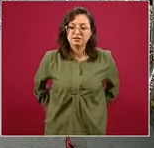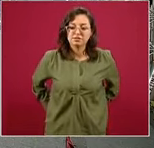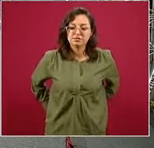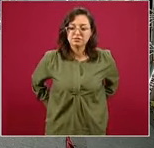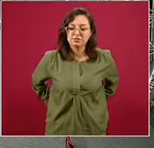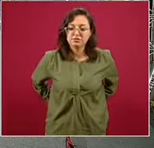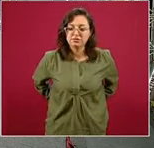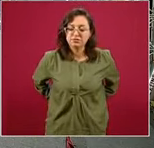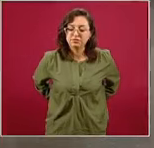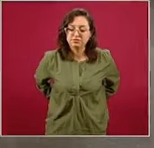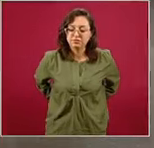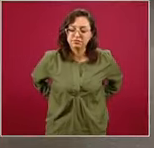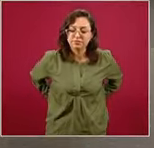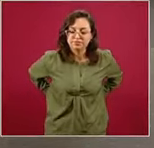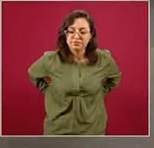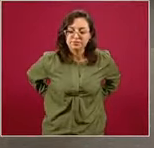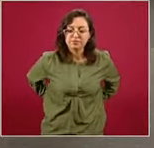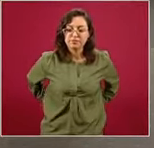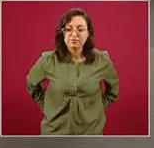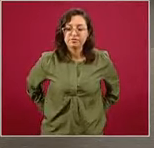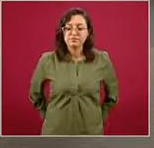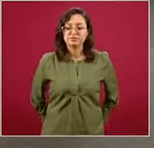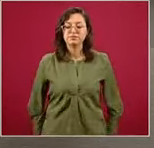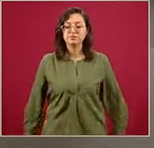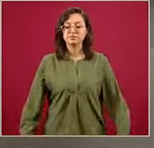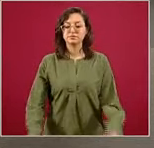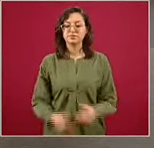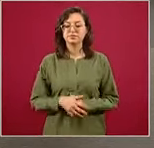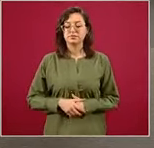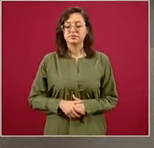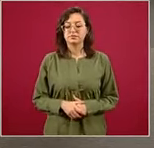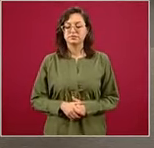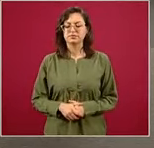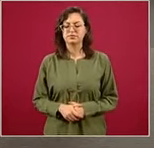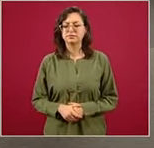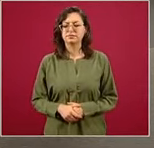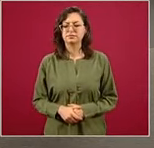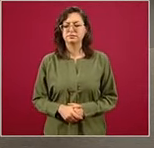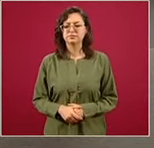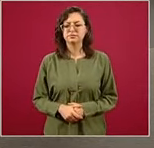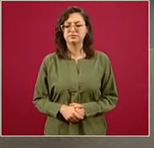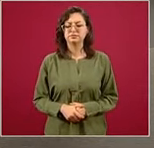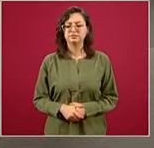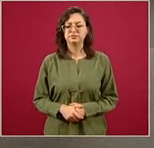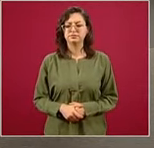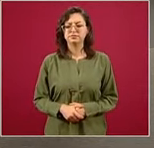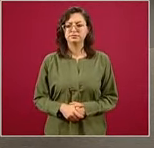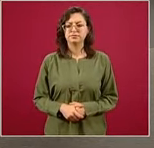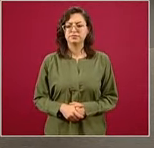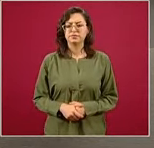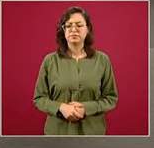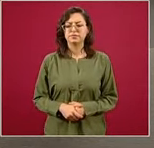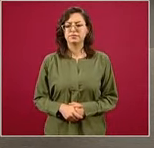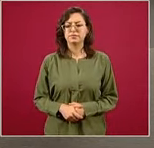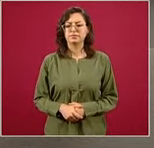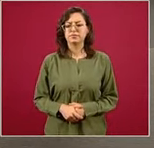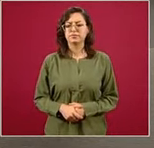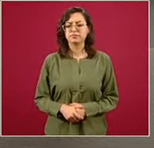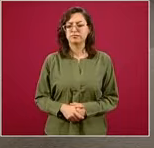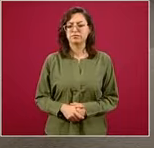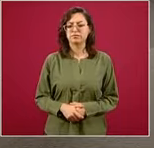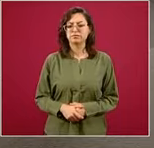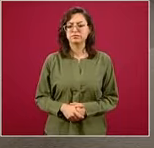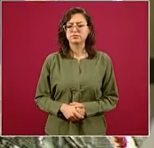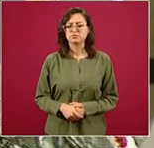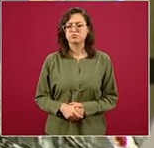del del Autódromo Hermanos Rodríguez, que es de expansión, según tengo entendido, el Gran Premio de México pues está programado